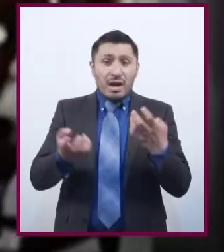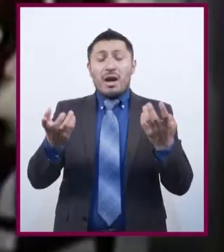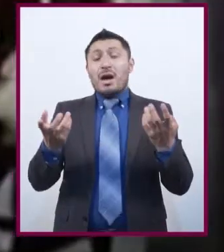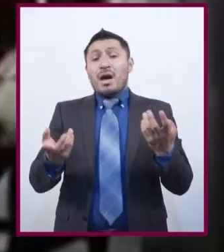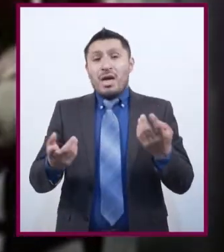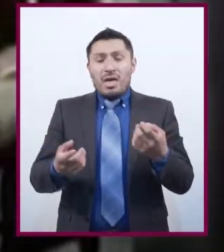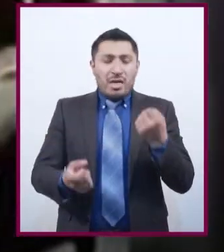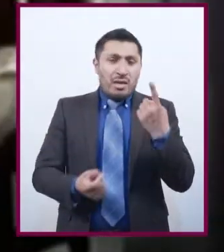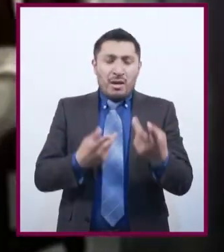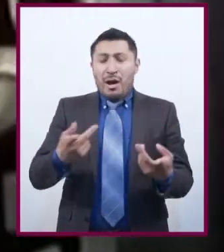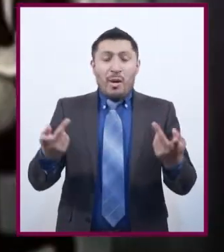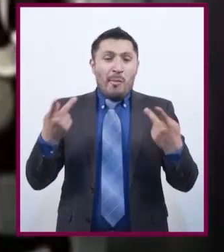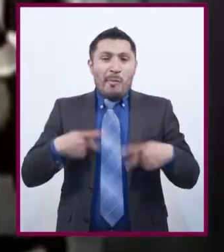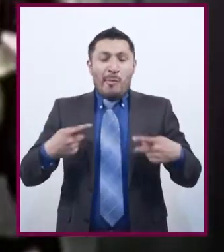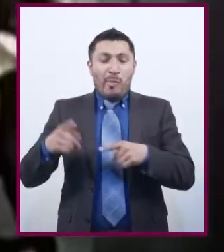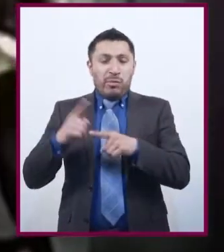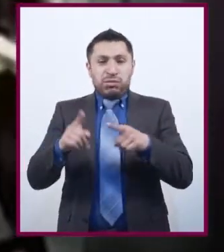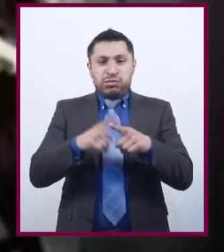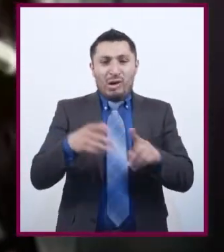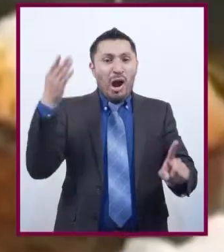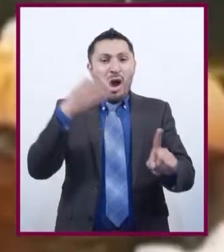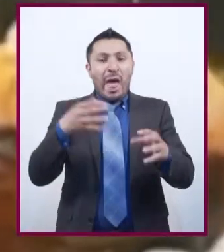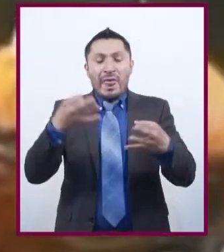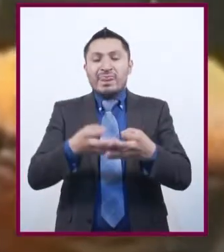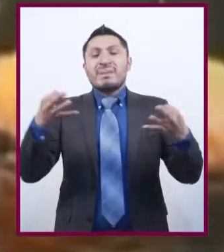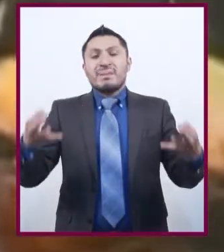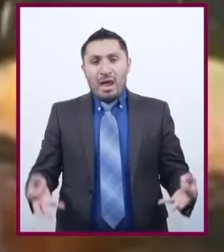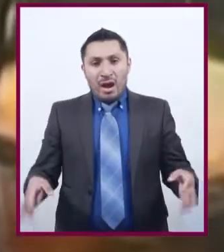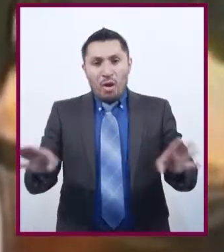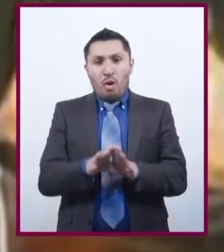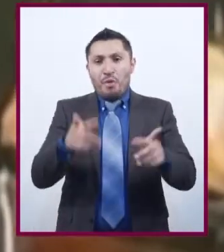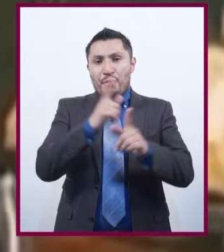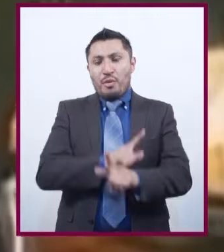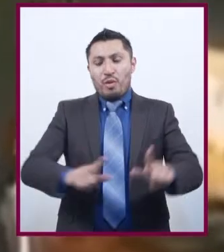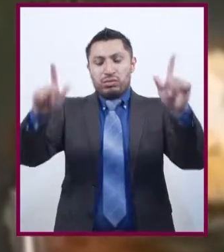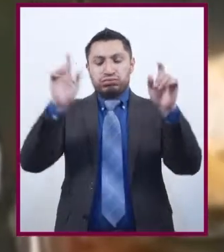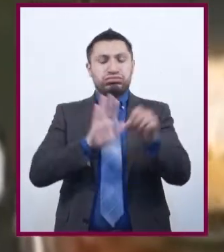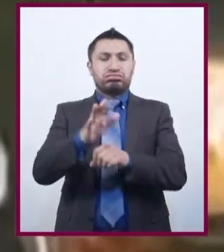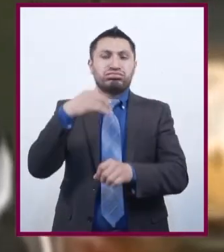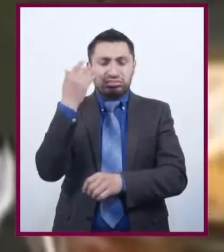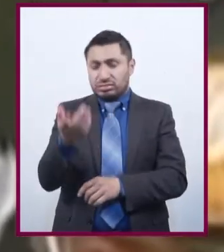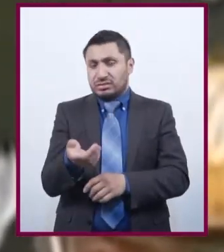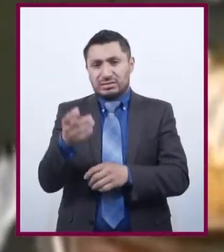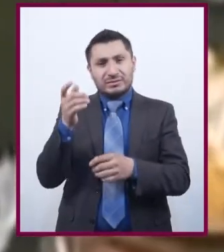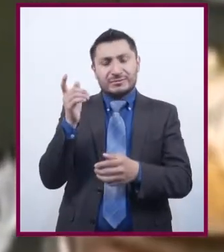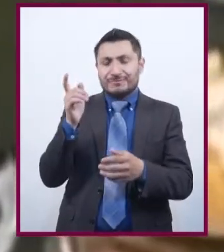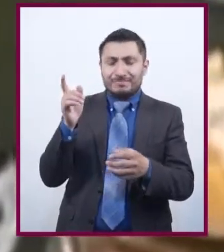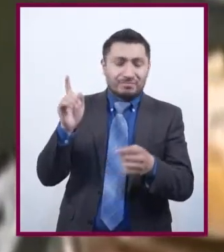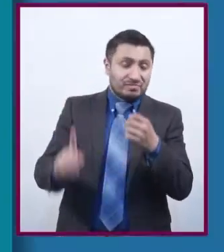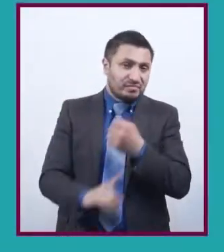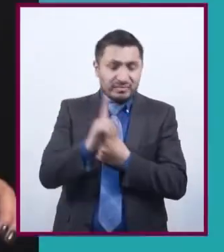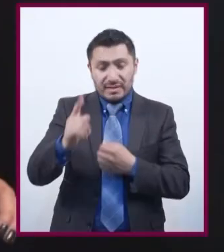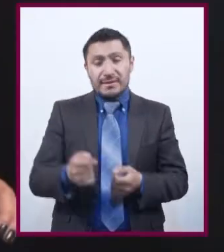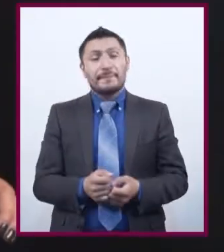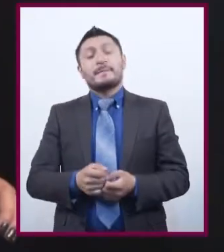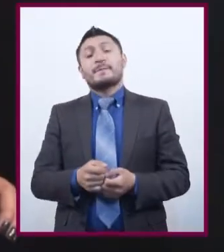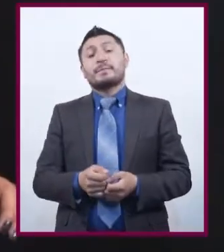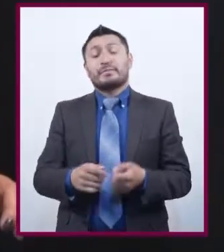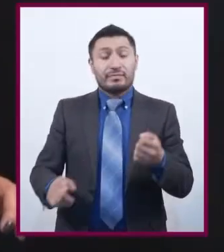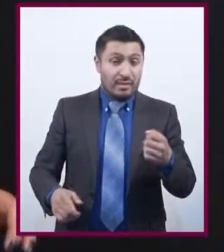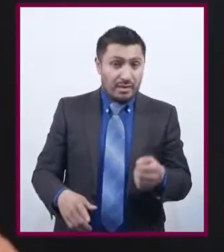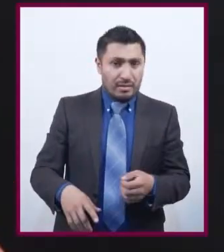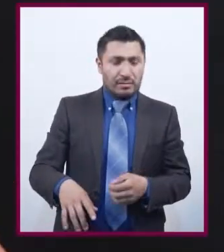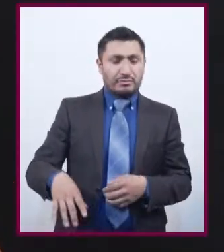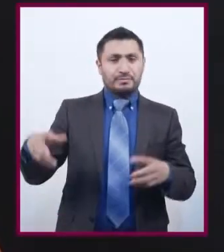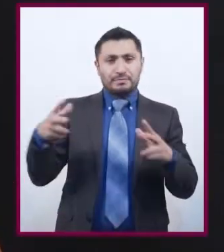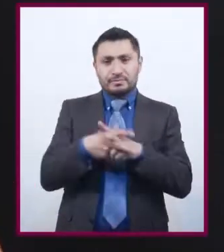mercaderes y algunos aristócratas que buscaban que sus tierras estuvieran libres de cualquier traba feudal la lucha